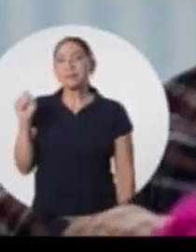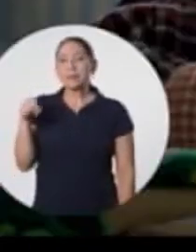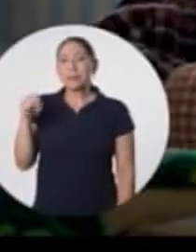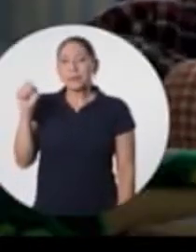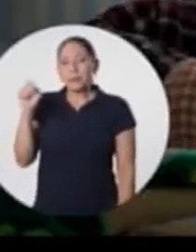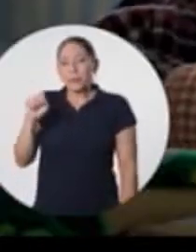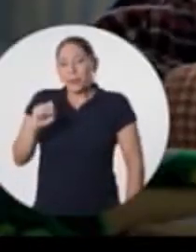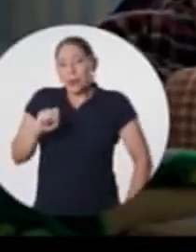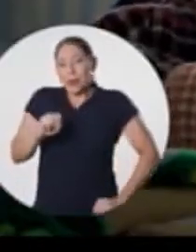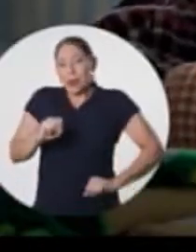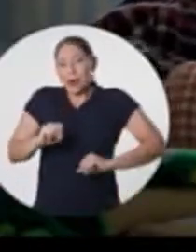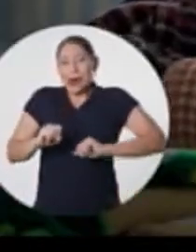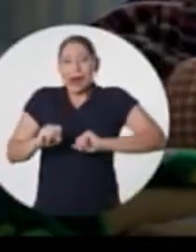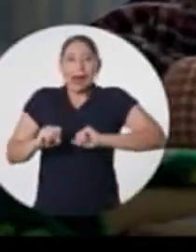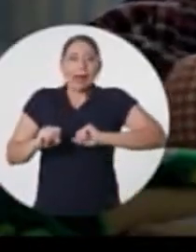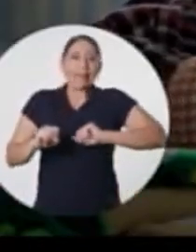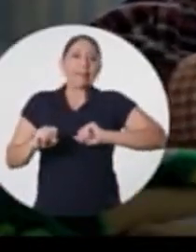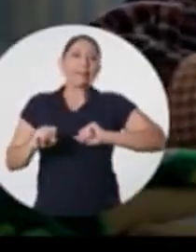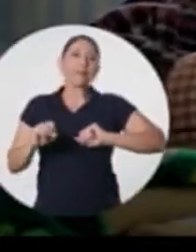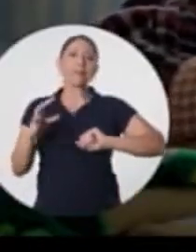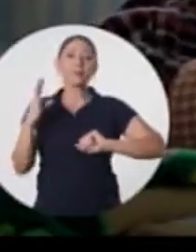descansar. Sí.